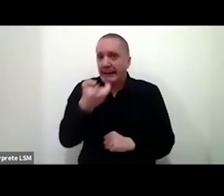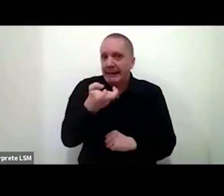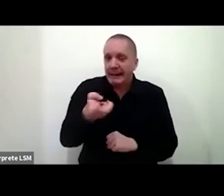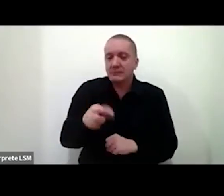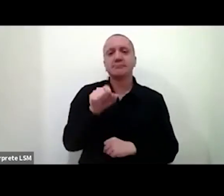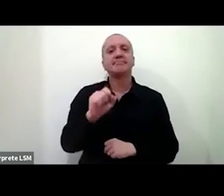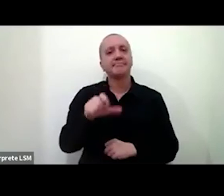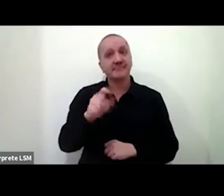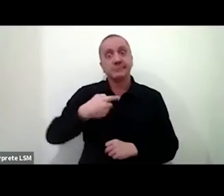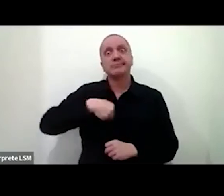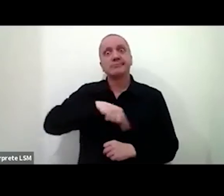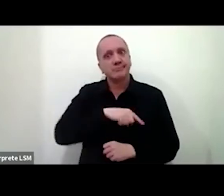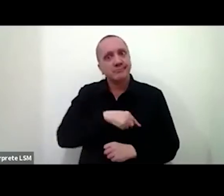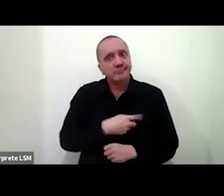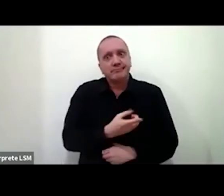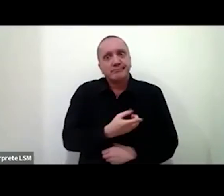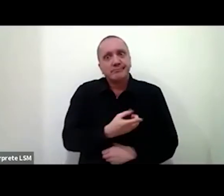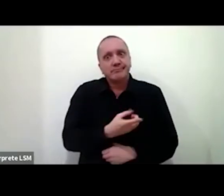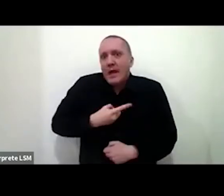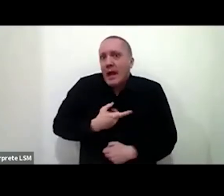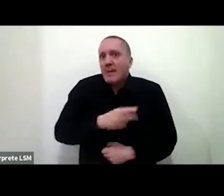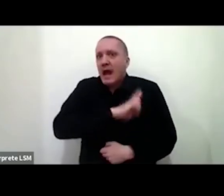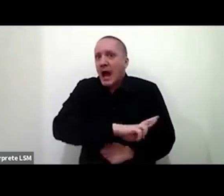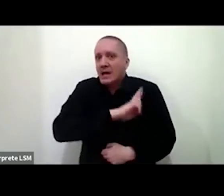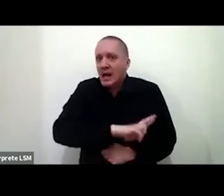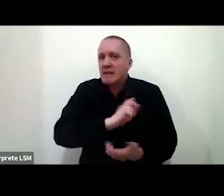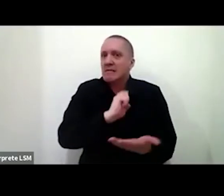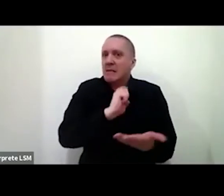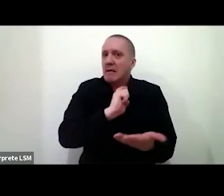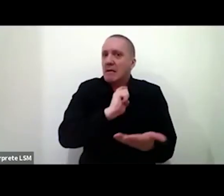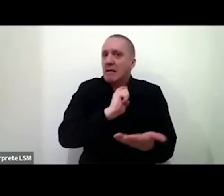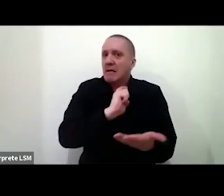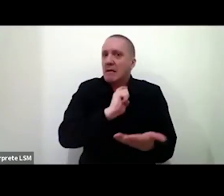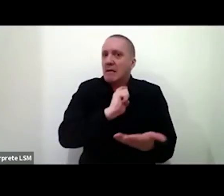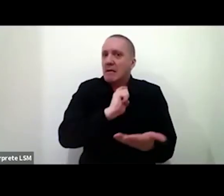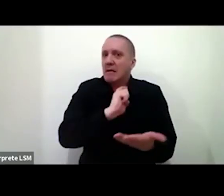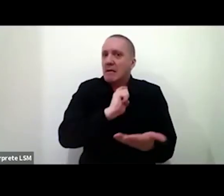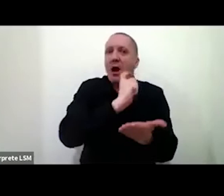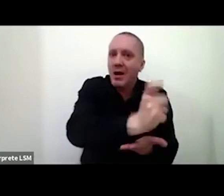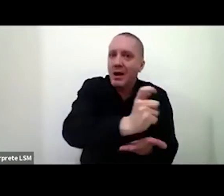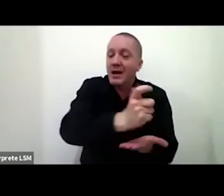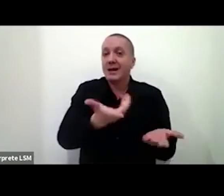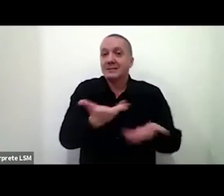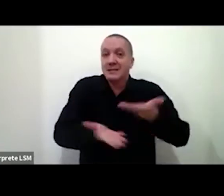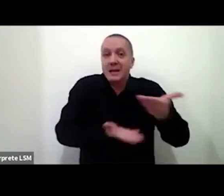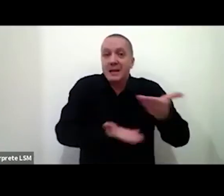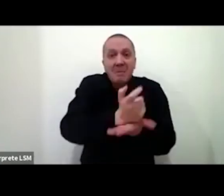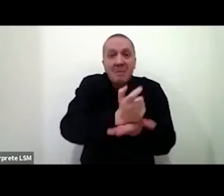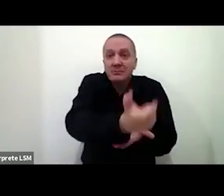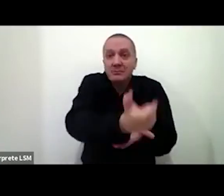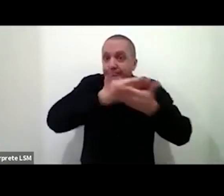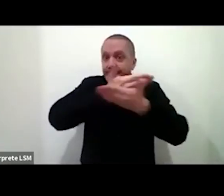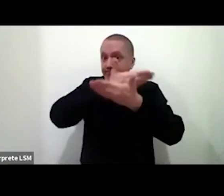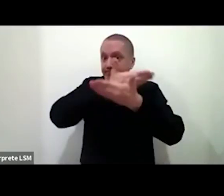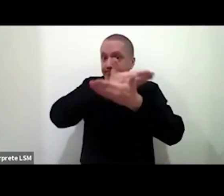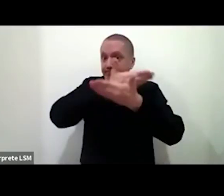bancan los trabajadores y las trabajadoras. Hoy todos estamos en riesgo de desalojo, de sumarnos a nuestros